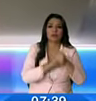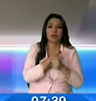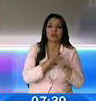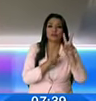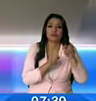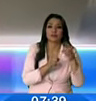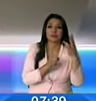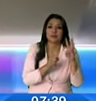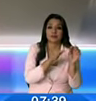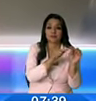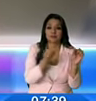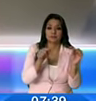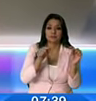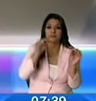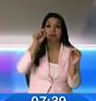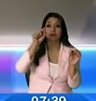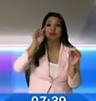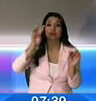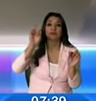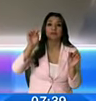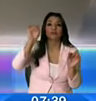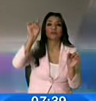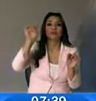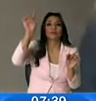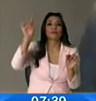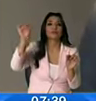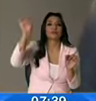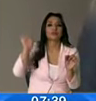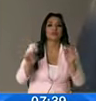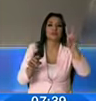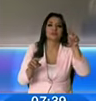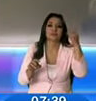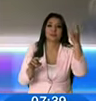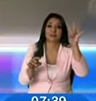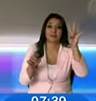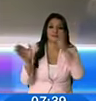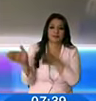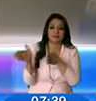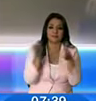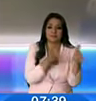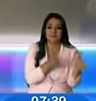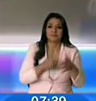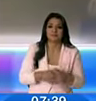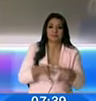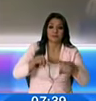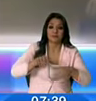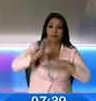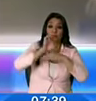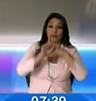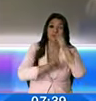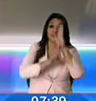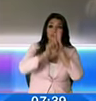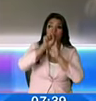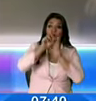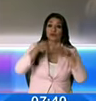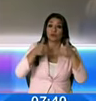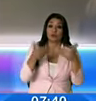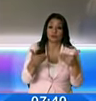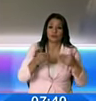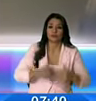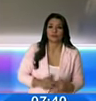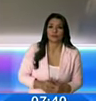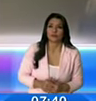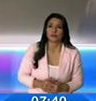2016 al 7.9% en el 2017. Uno de los avances que registra el país es el incremento en el